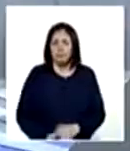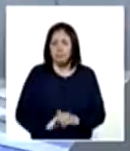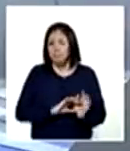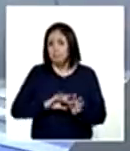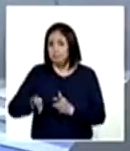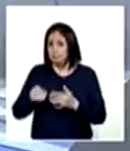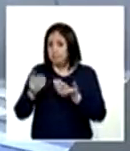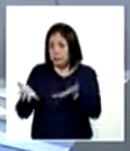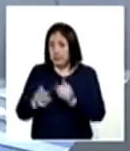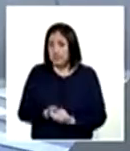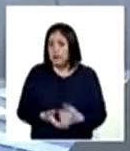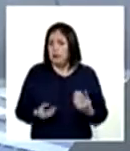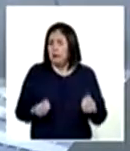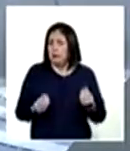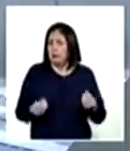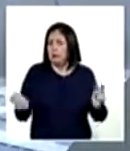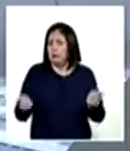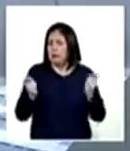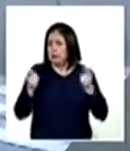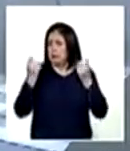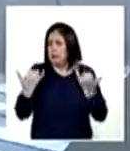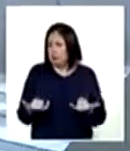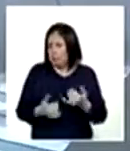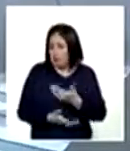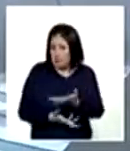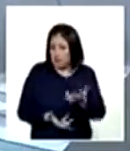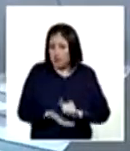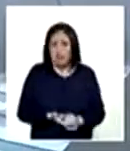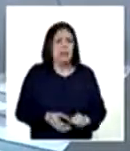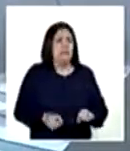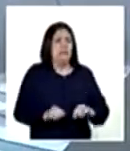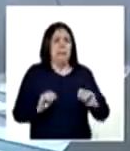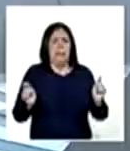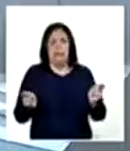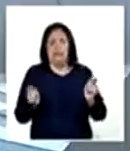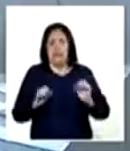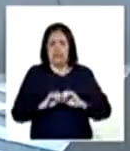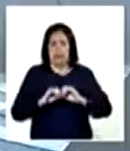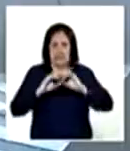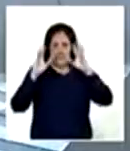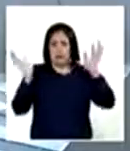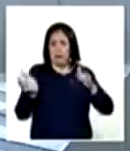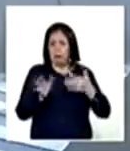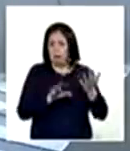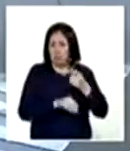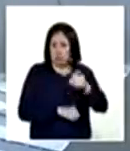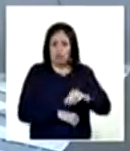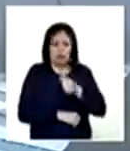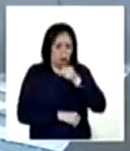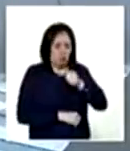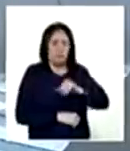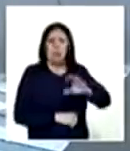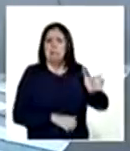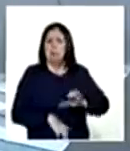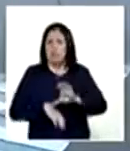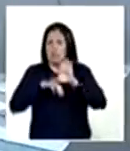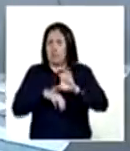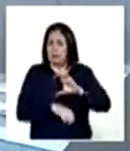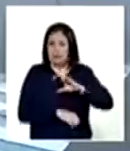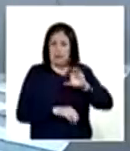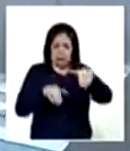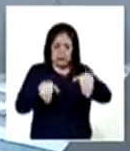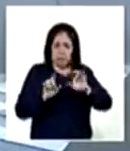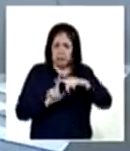Bien, pero vamos a ver cómo se sigue celebrando, cómo se sigue viviendo el Día de los Muertos en nuestro país. Jorge Malbrook se encuentra en el cementerio de Comas. Adelante, Jorge. Buenas